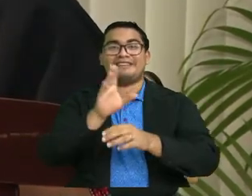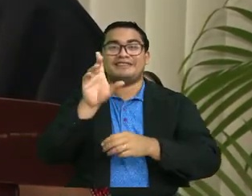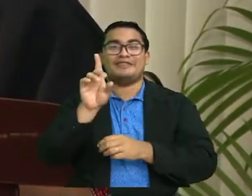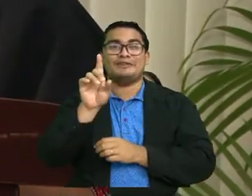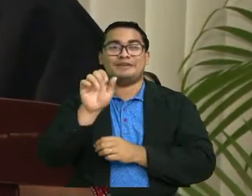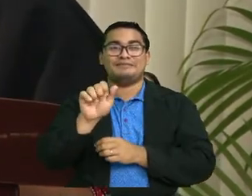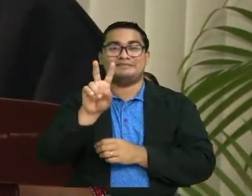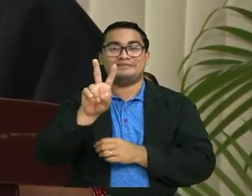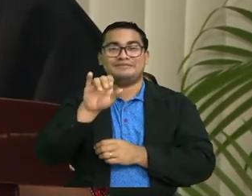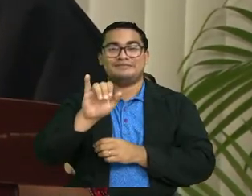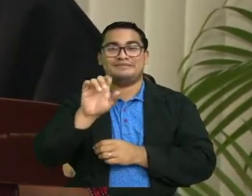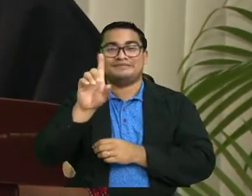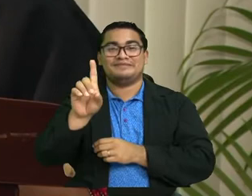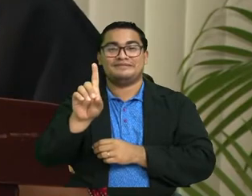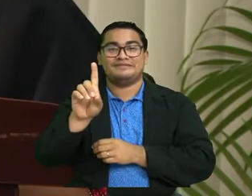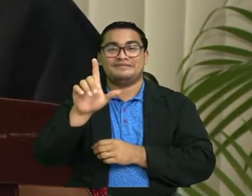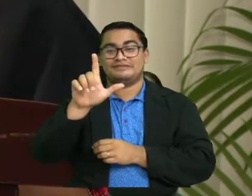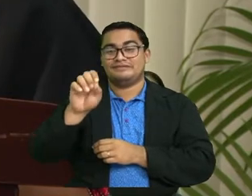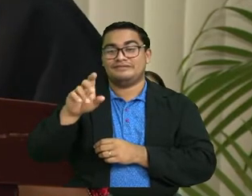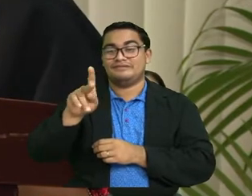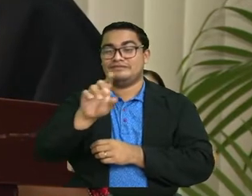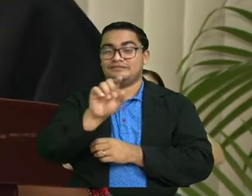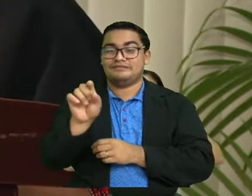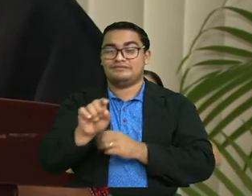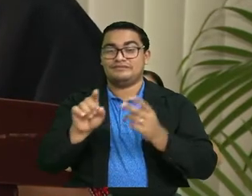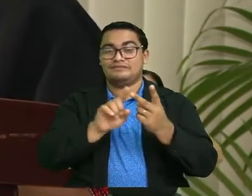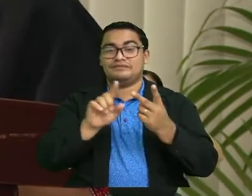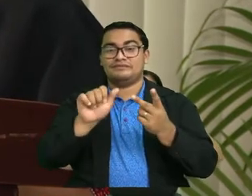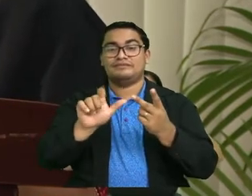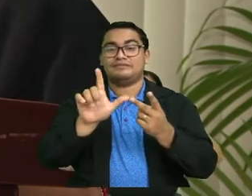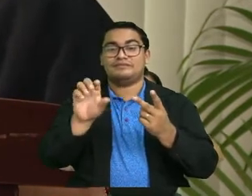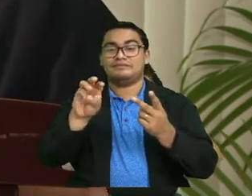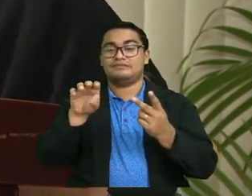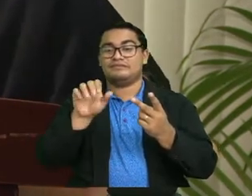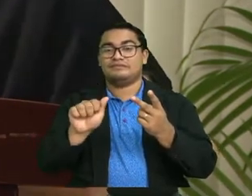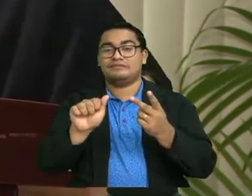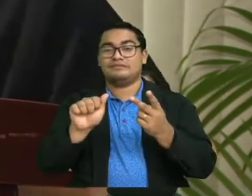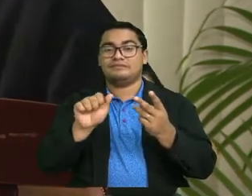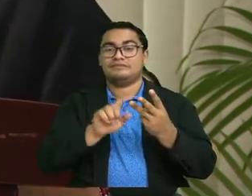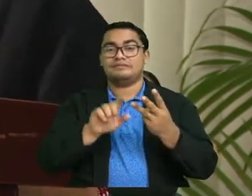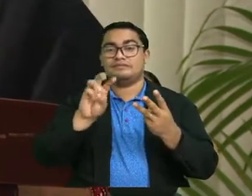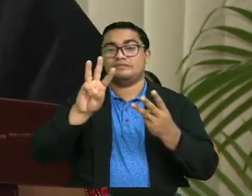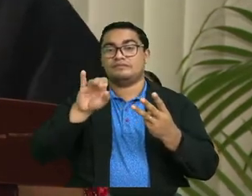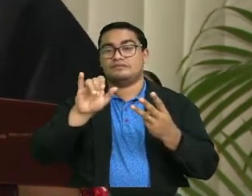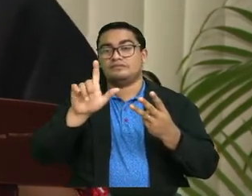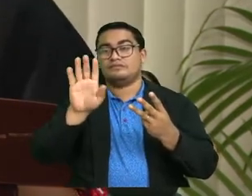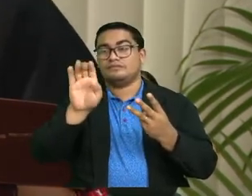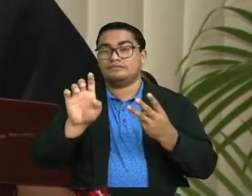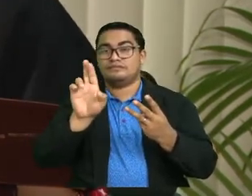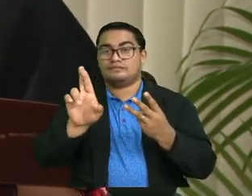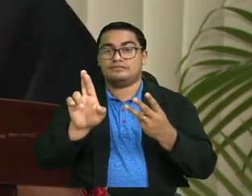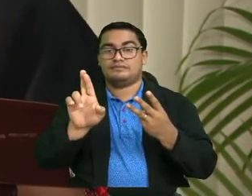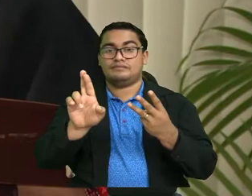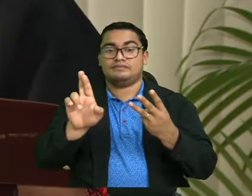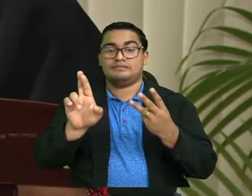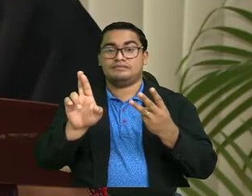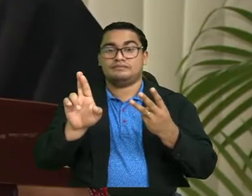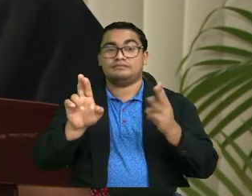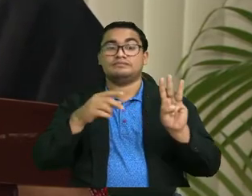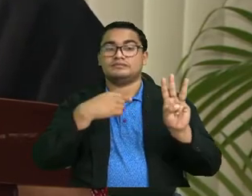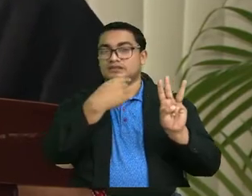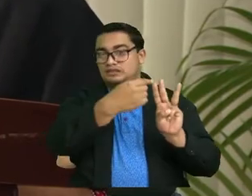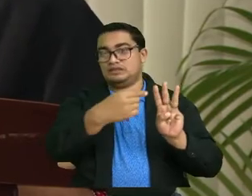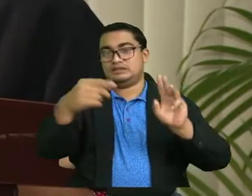Ordóñez, Almanubia Baltodano, Wilber Torres Morales, por